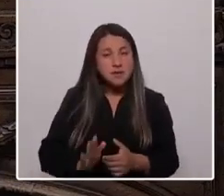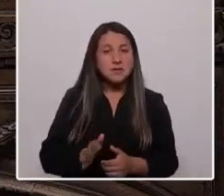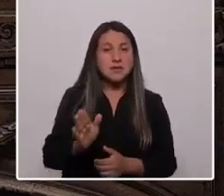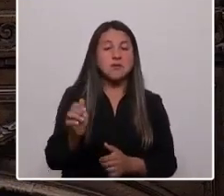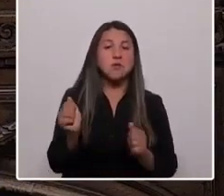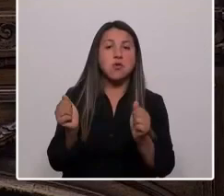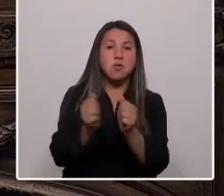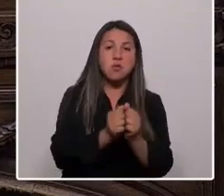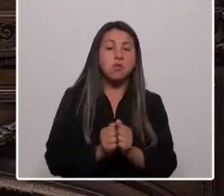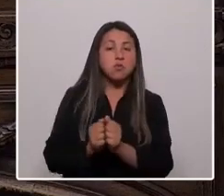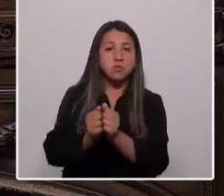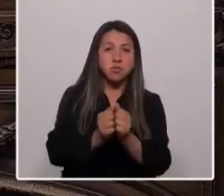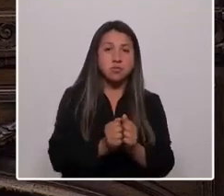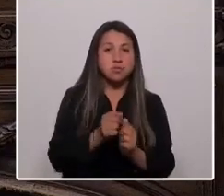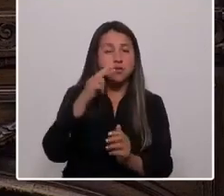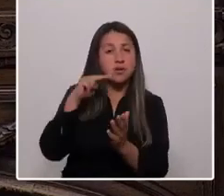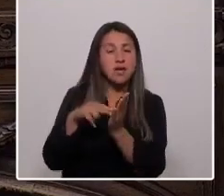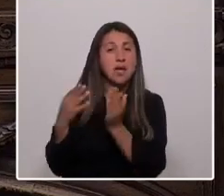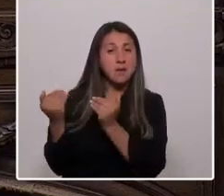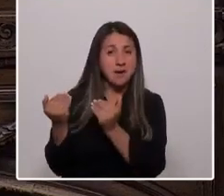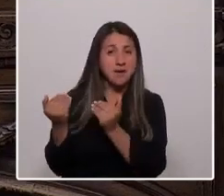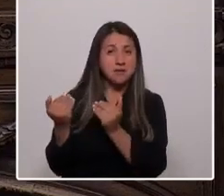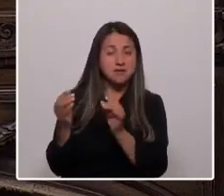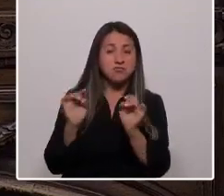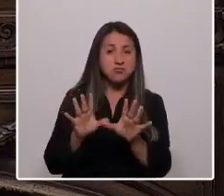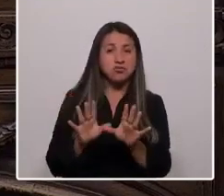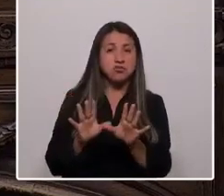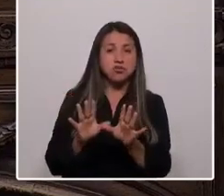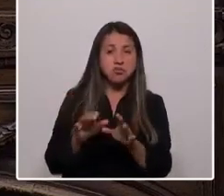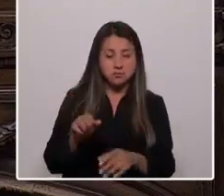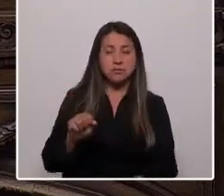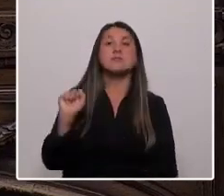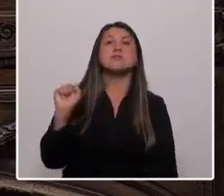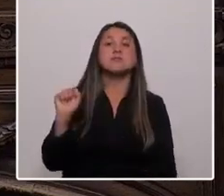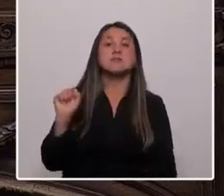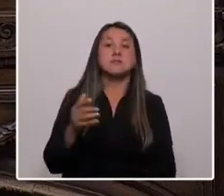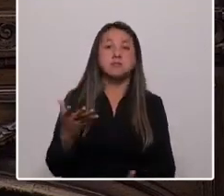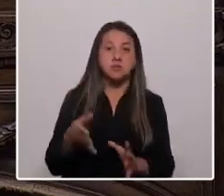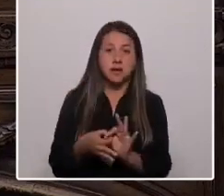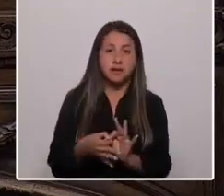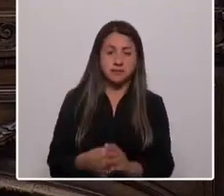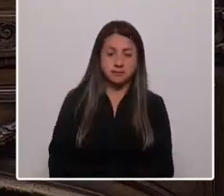con la esperanza intacta y la frente en alto muchas gracias